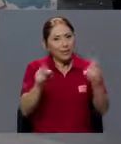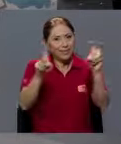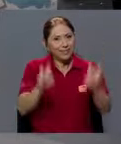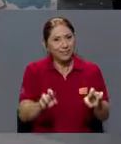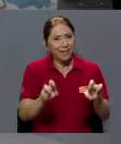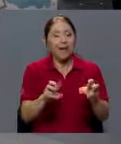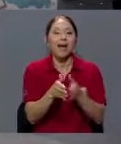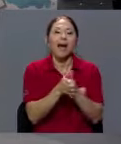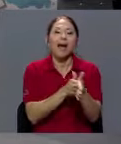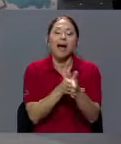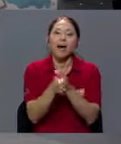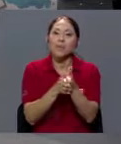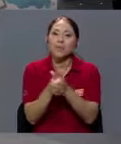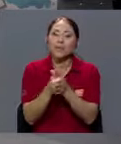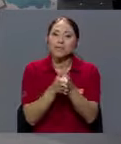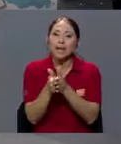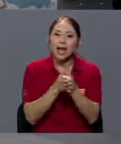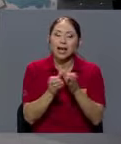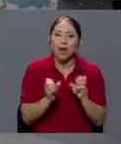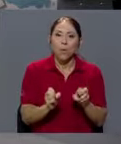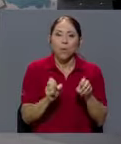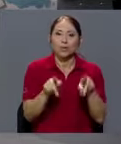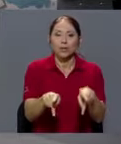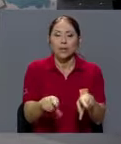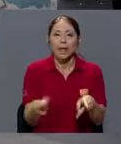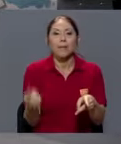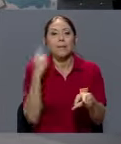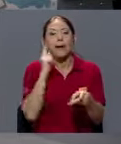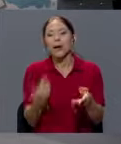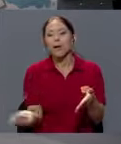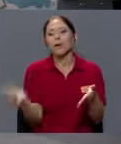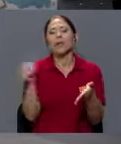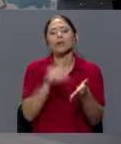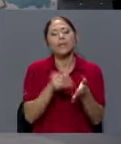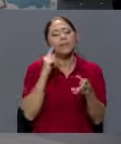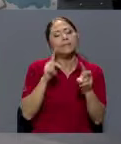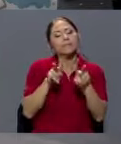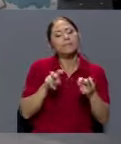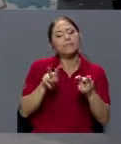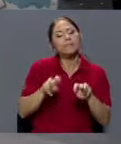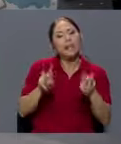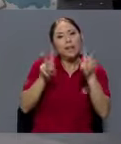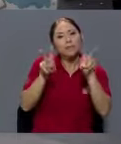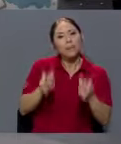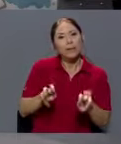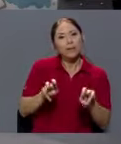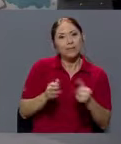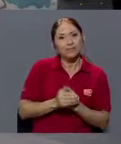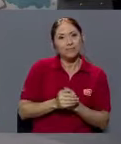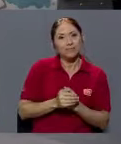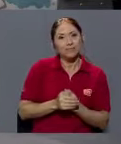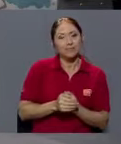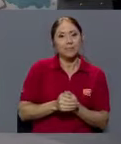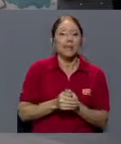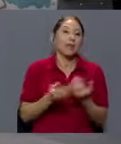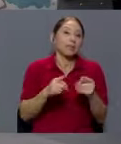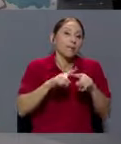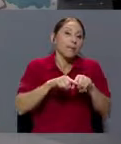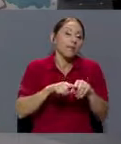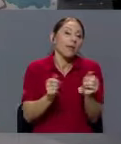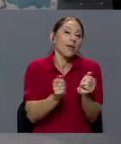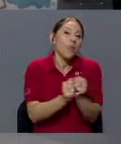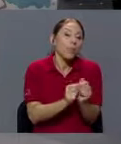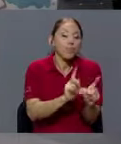y aprovechar la oportunidad que se abre de repensar las pruebas a partir de, digamos, de lo que han venido señalando